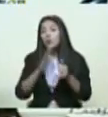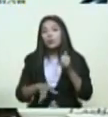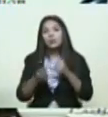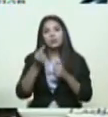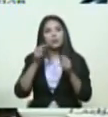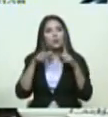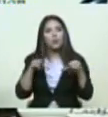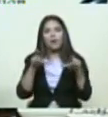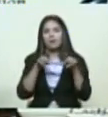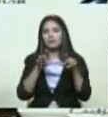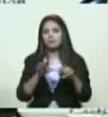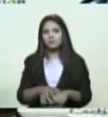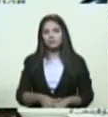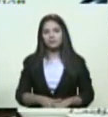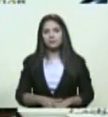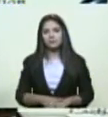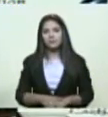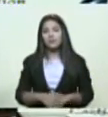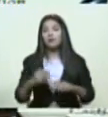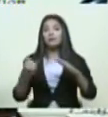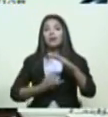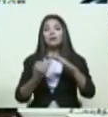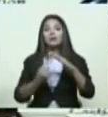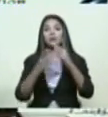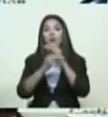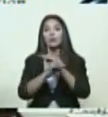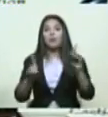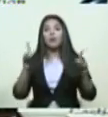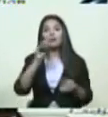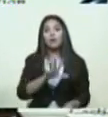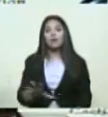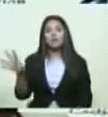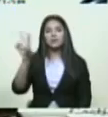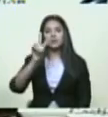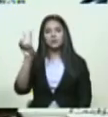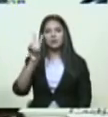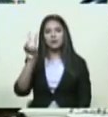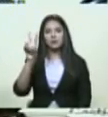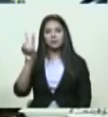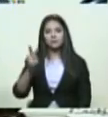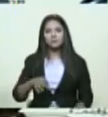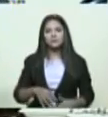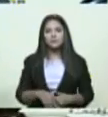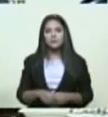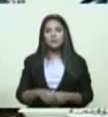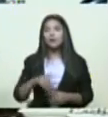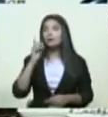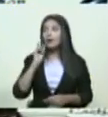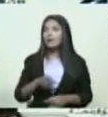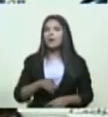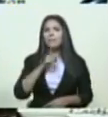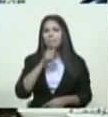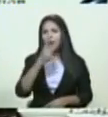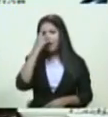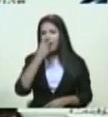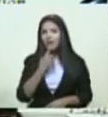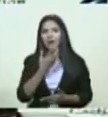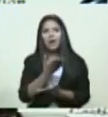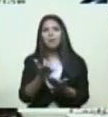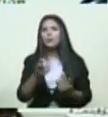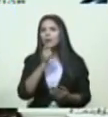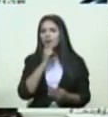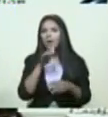el último lugar de las instituciones democráticas de este país que tiene que dar ese mal ejemplo es el Ministerio